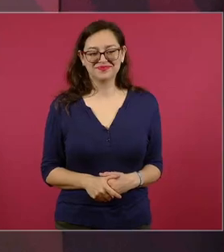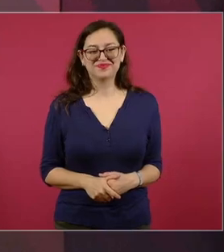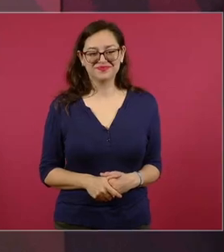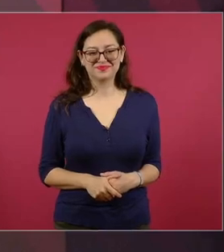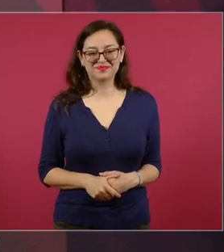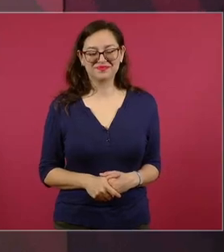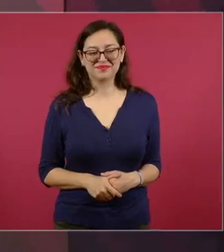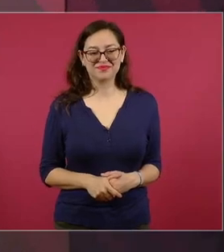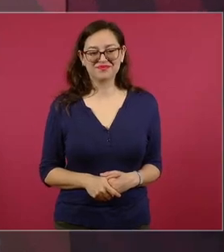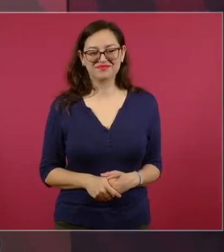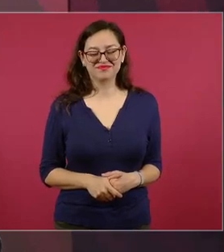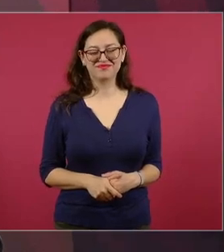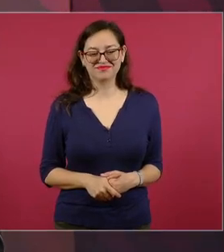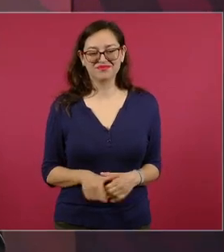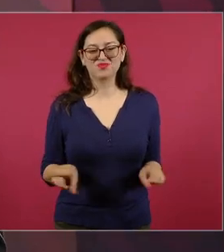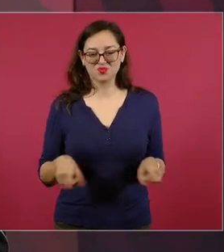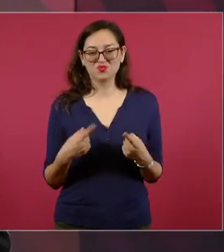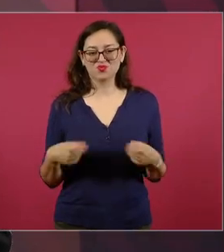jarochos. Los músicos